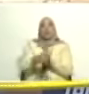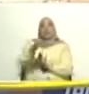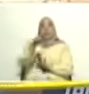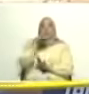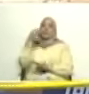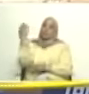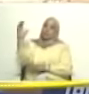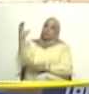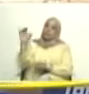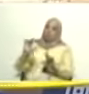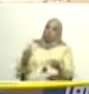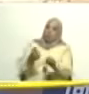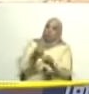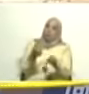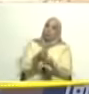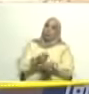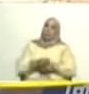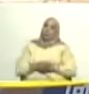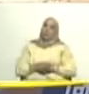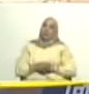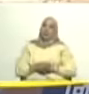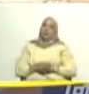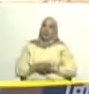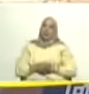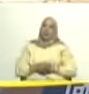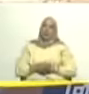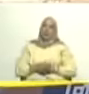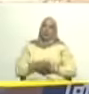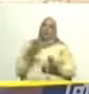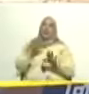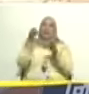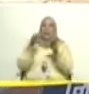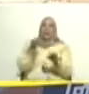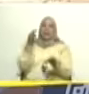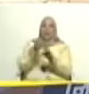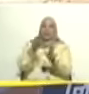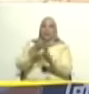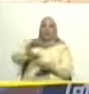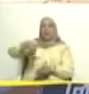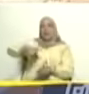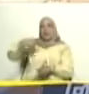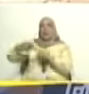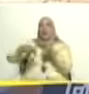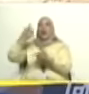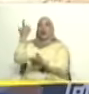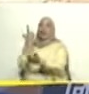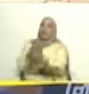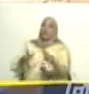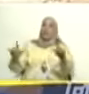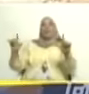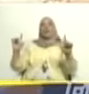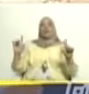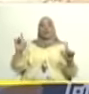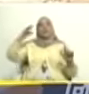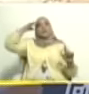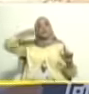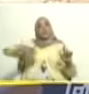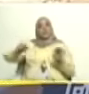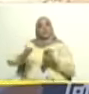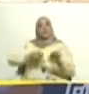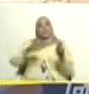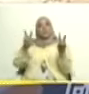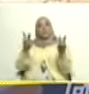Gran Colombia. Y de aquí surgieron los ejércitos que fueron a libertar la Nueva